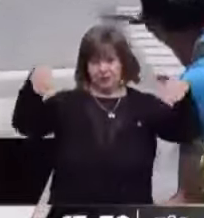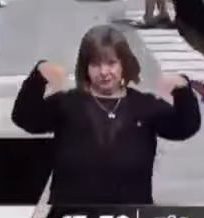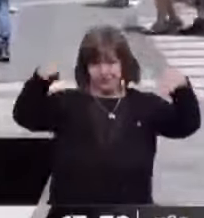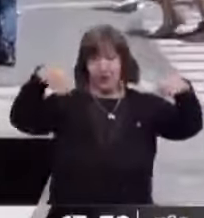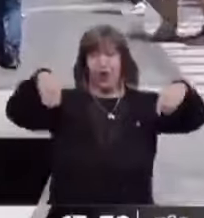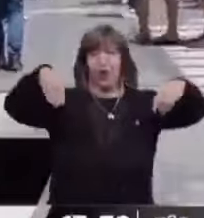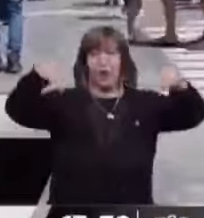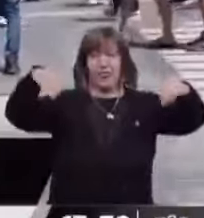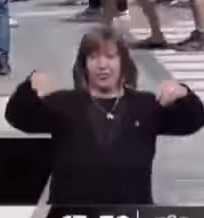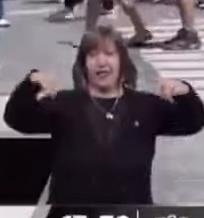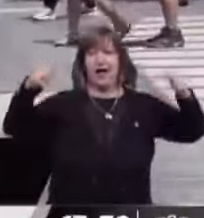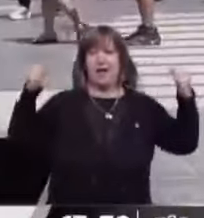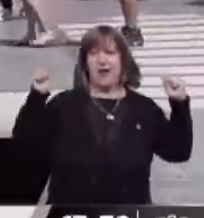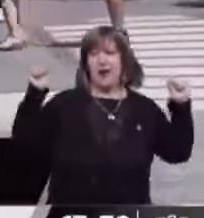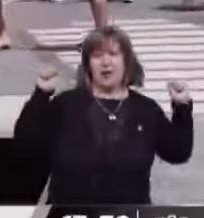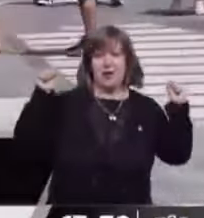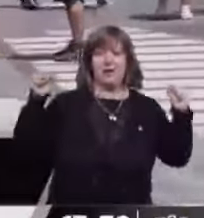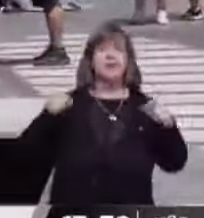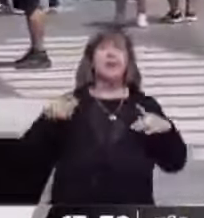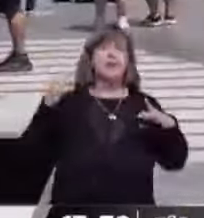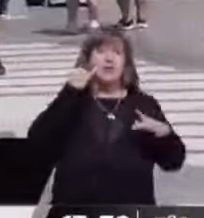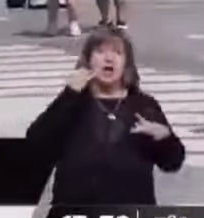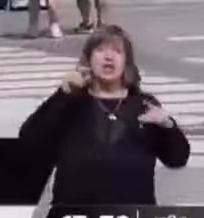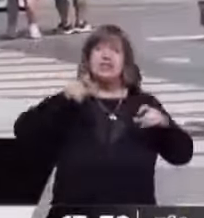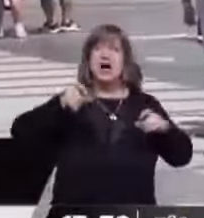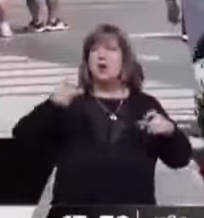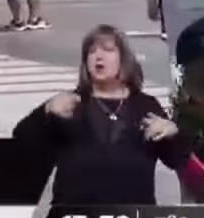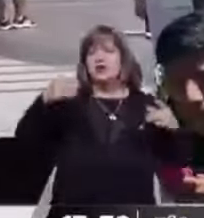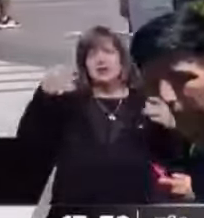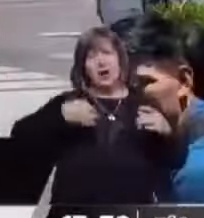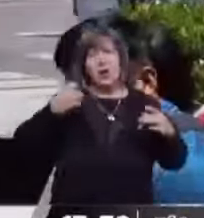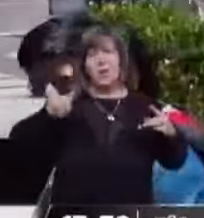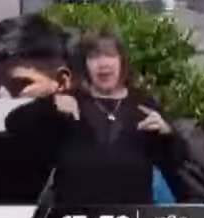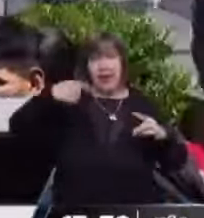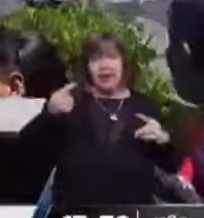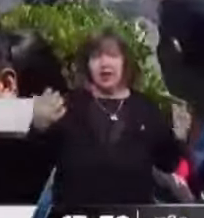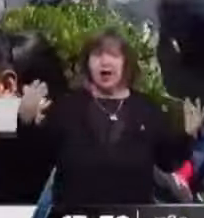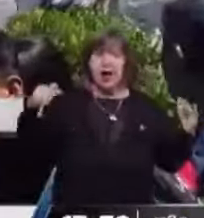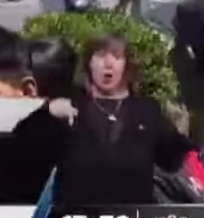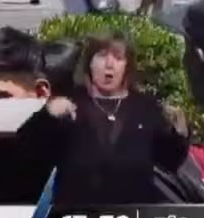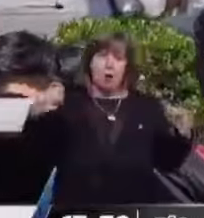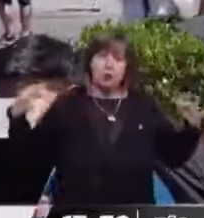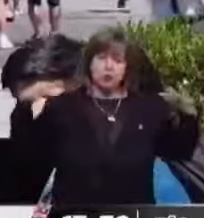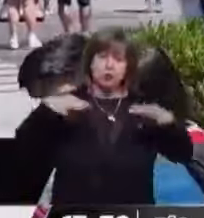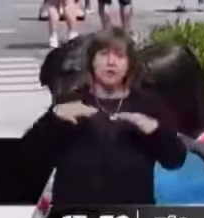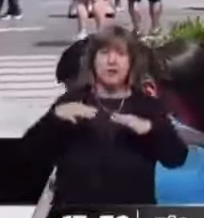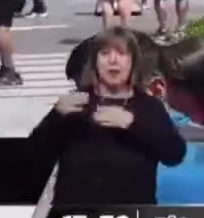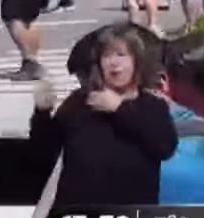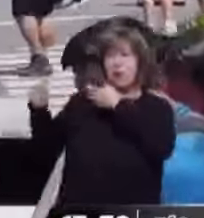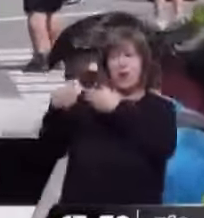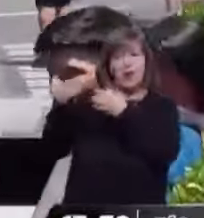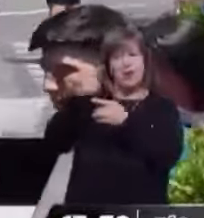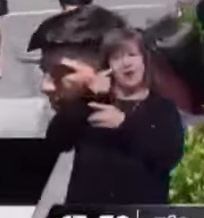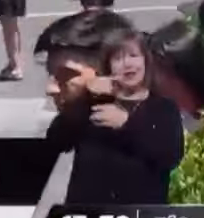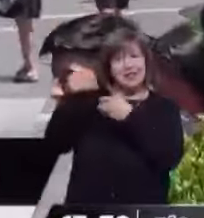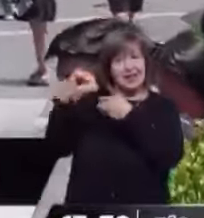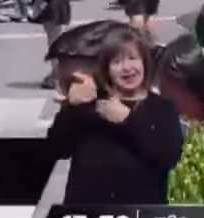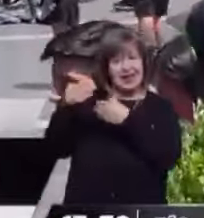es que muchos de los argentinos que viven cerca del estadio en Nueva Jersey se cruzan el río para venirse acá